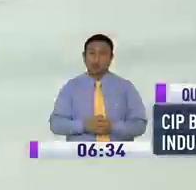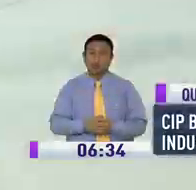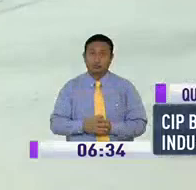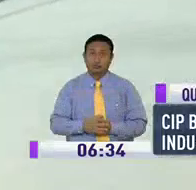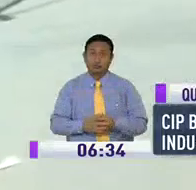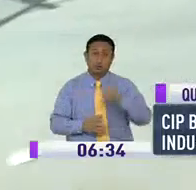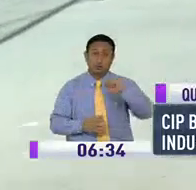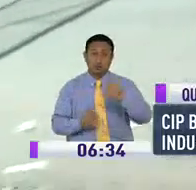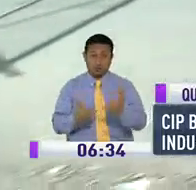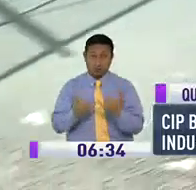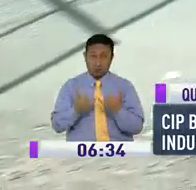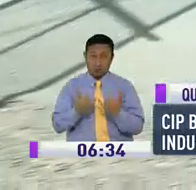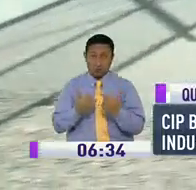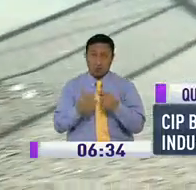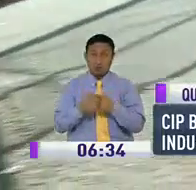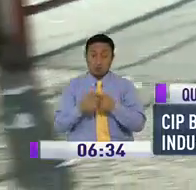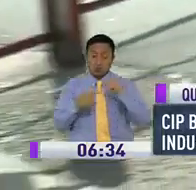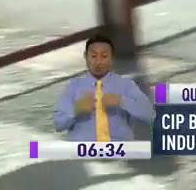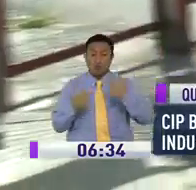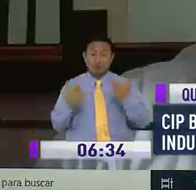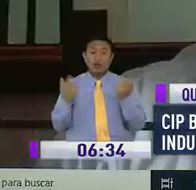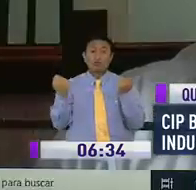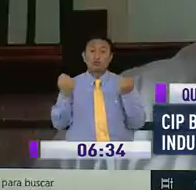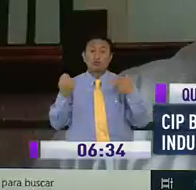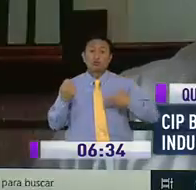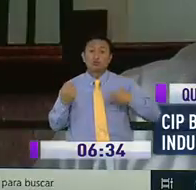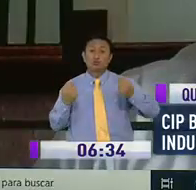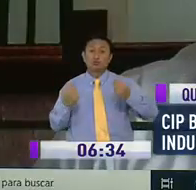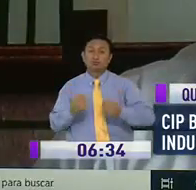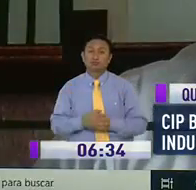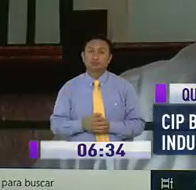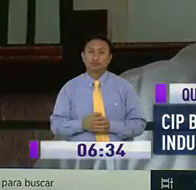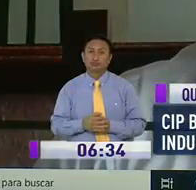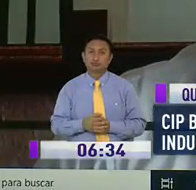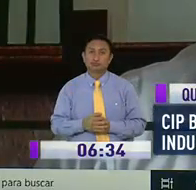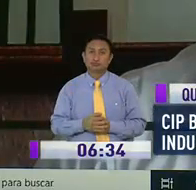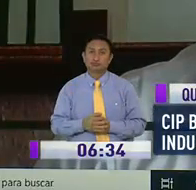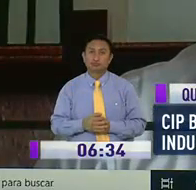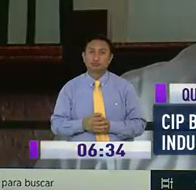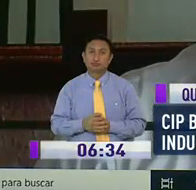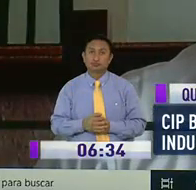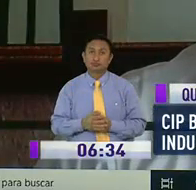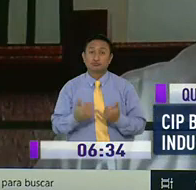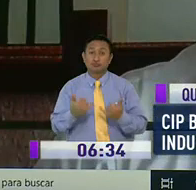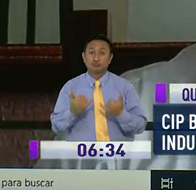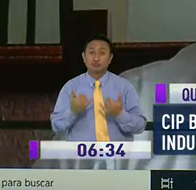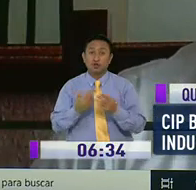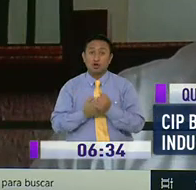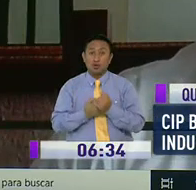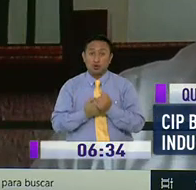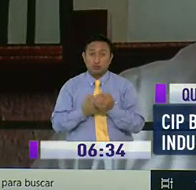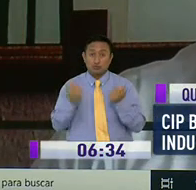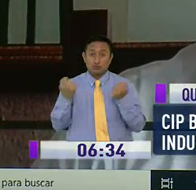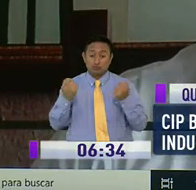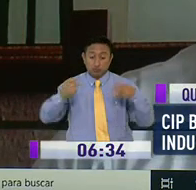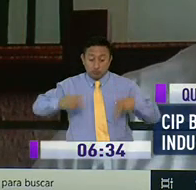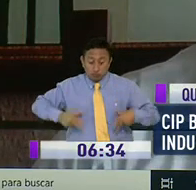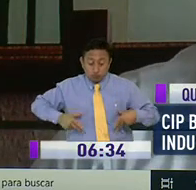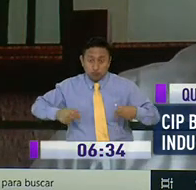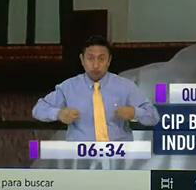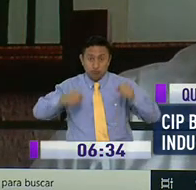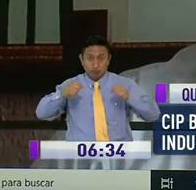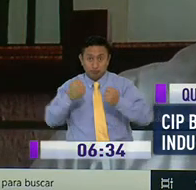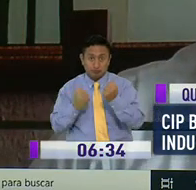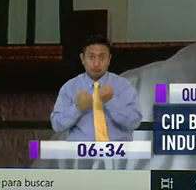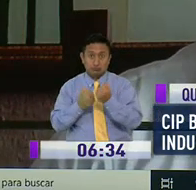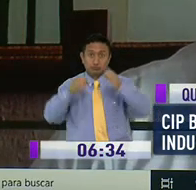que se debe tomar es la austeridad. Tenemos que entrar en una eficiencia de recursos con el objetivo de hacer